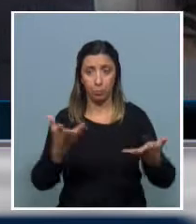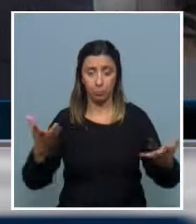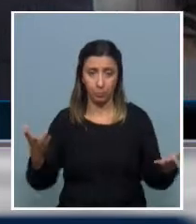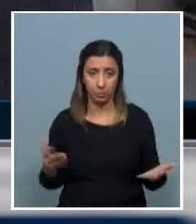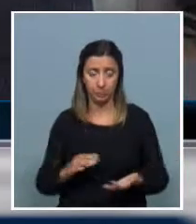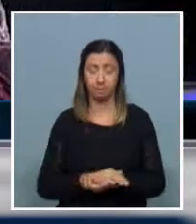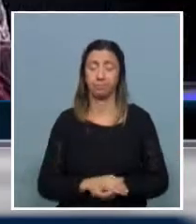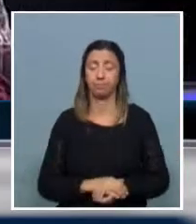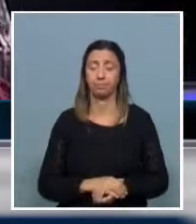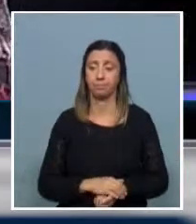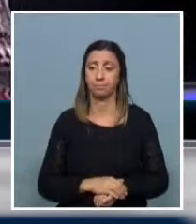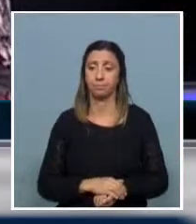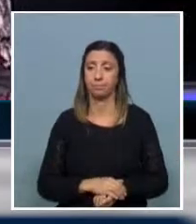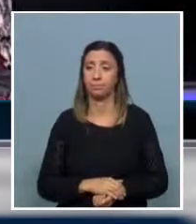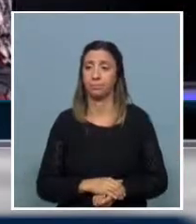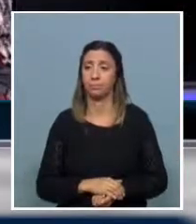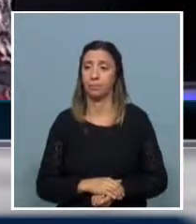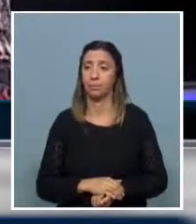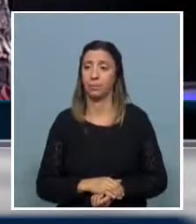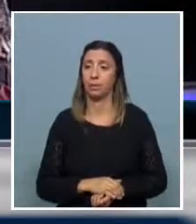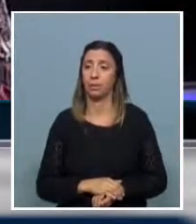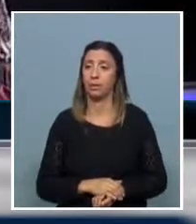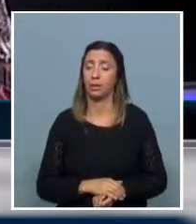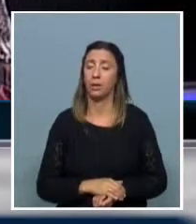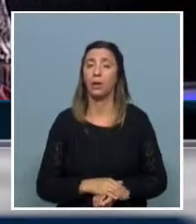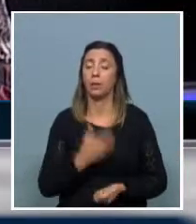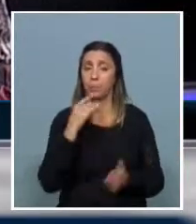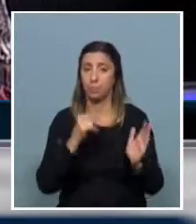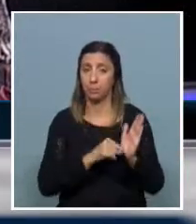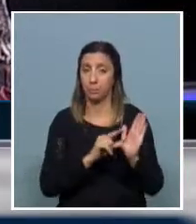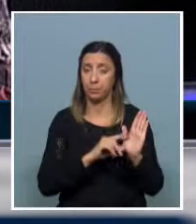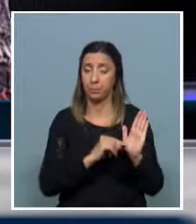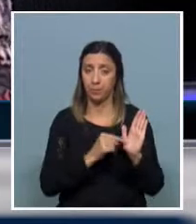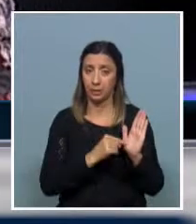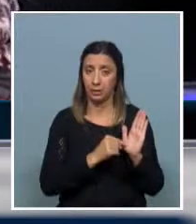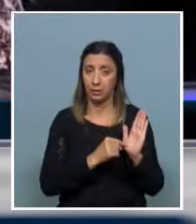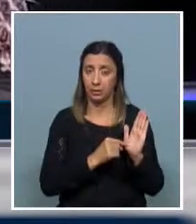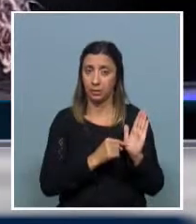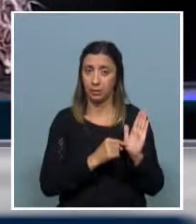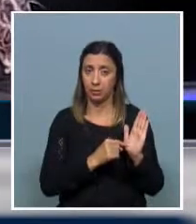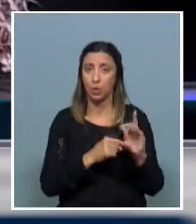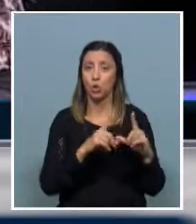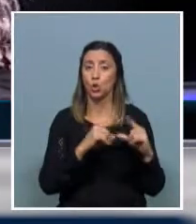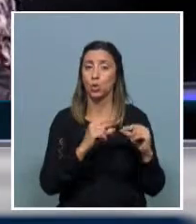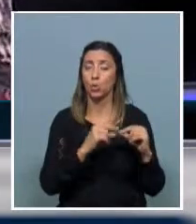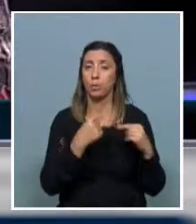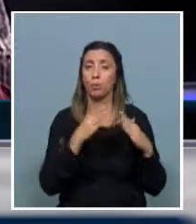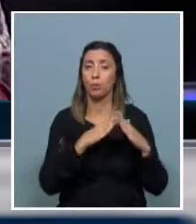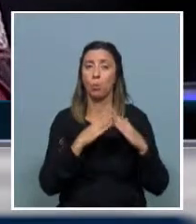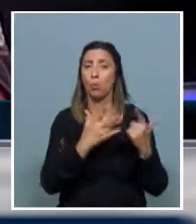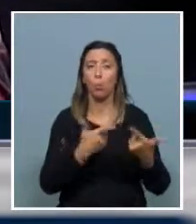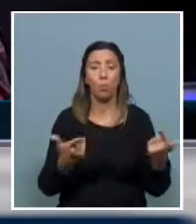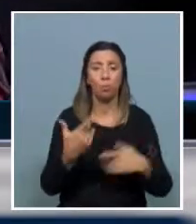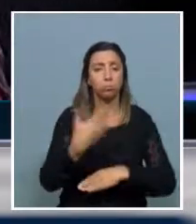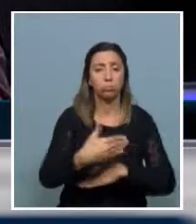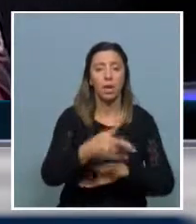Los decretos se darían a conocer. No tenían asignado esos decretos de preadjudicación un número de casa, ni una